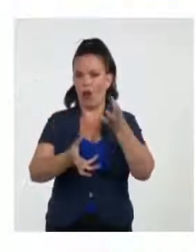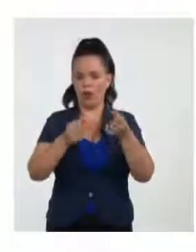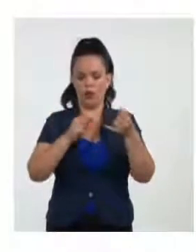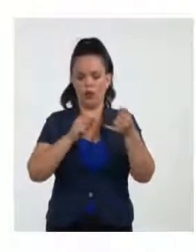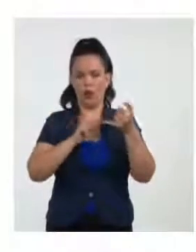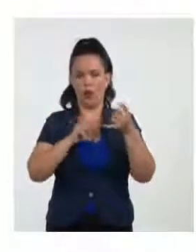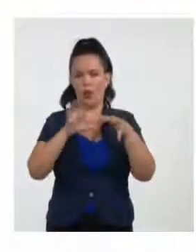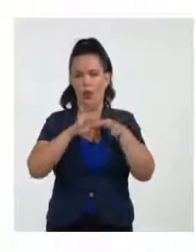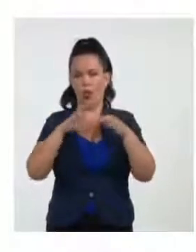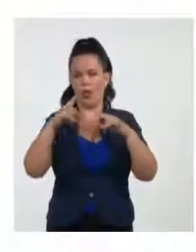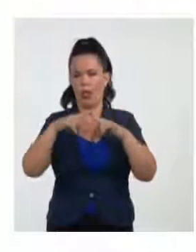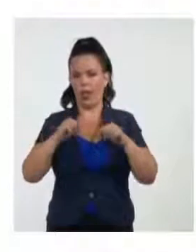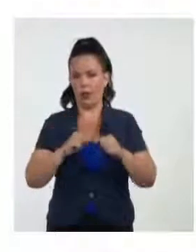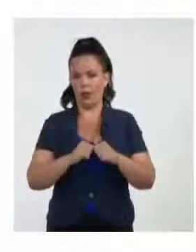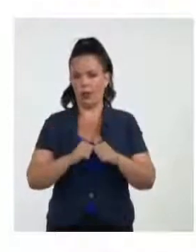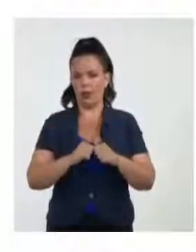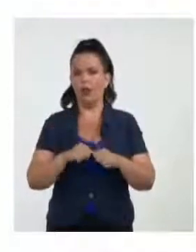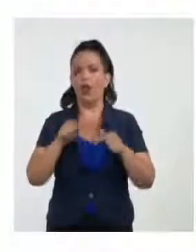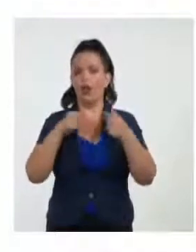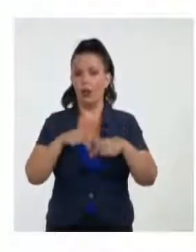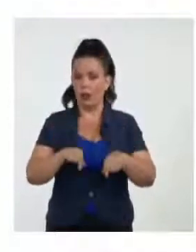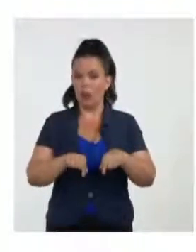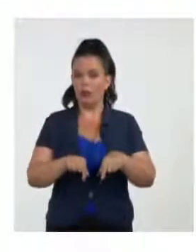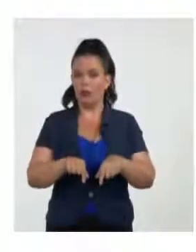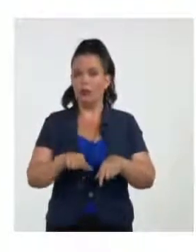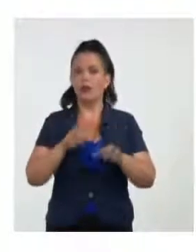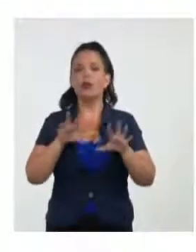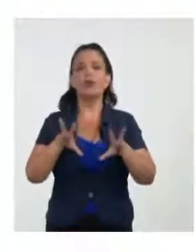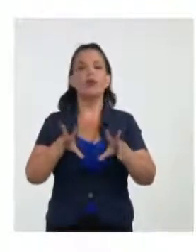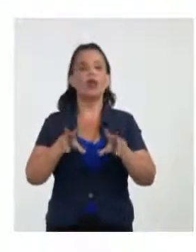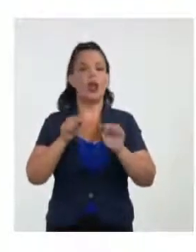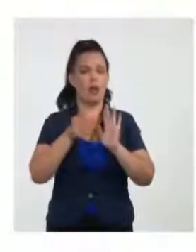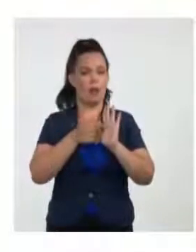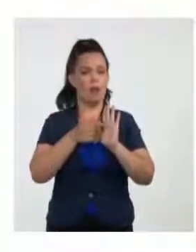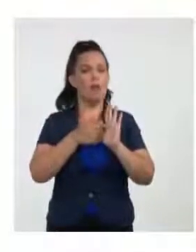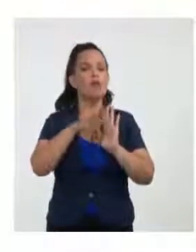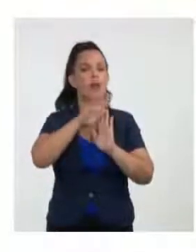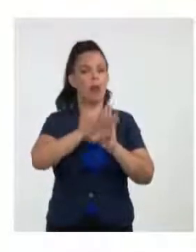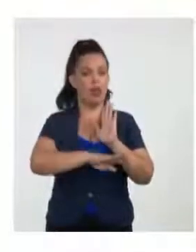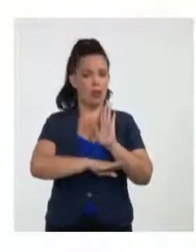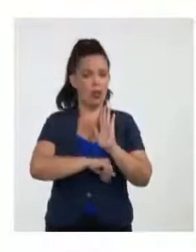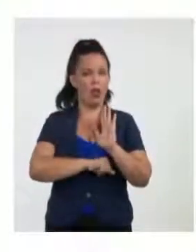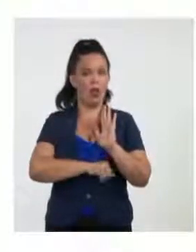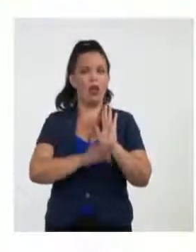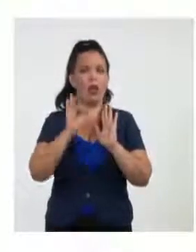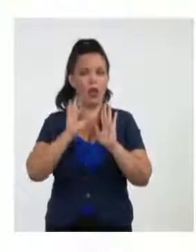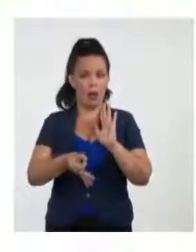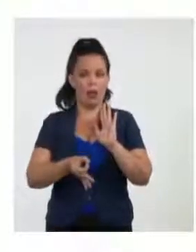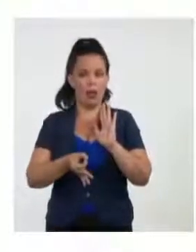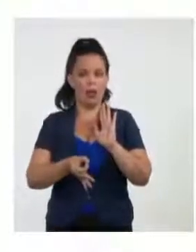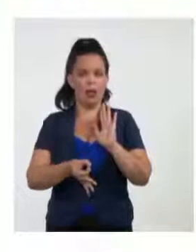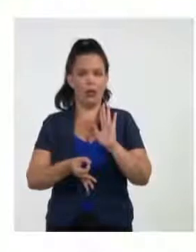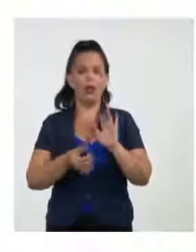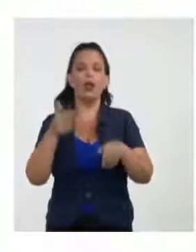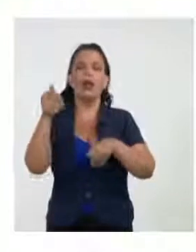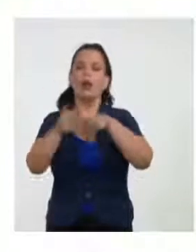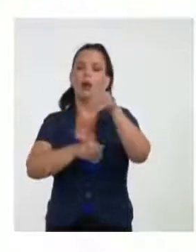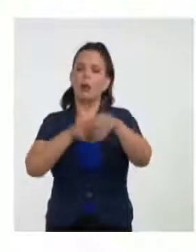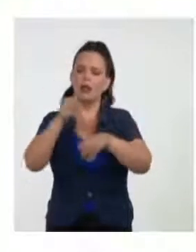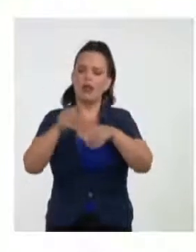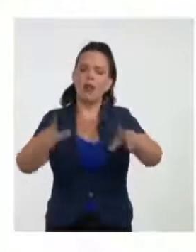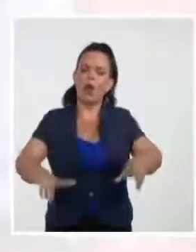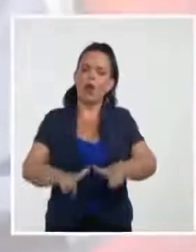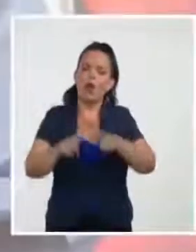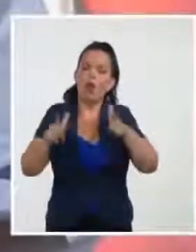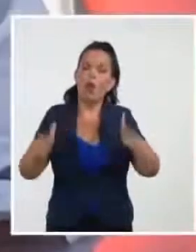para allá irlo introduciendo desde ahora, donde realmente se necesita de una participación de la población mucho